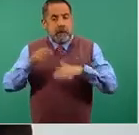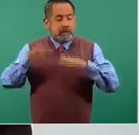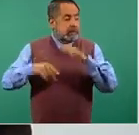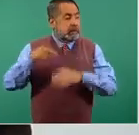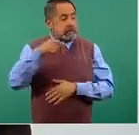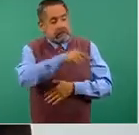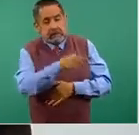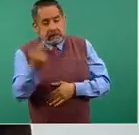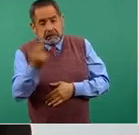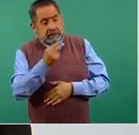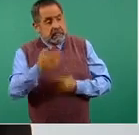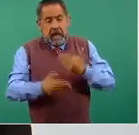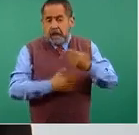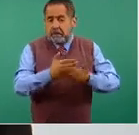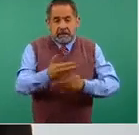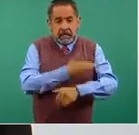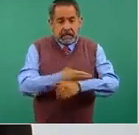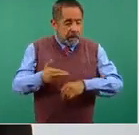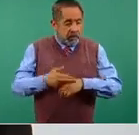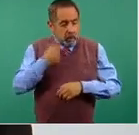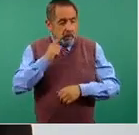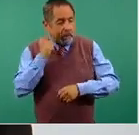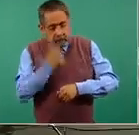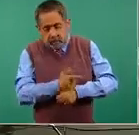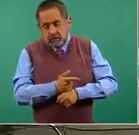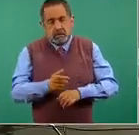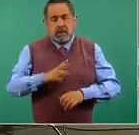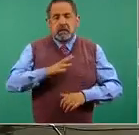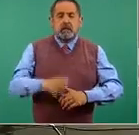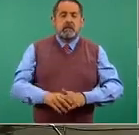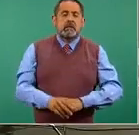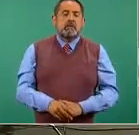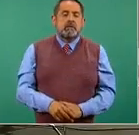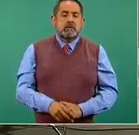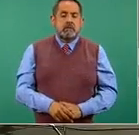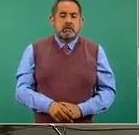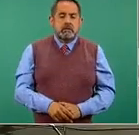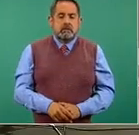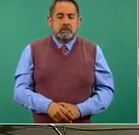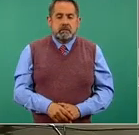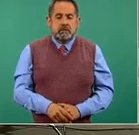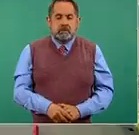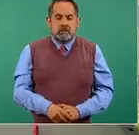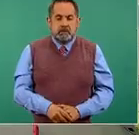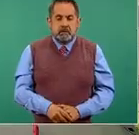se requiere avanzar con estas dictaminaciones.